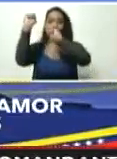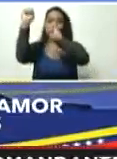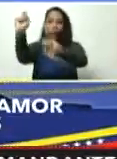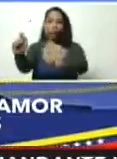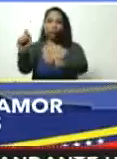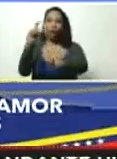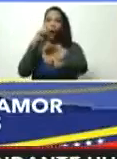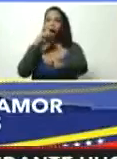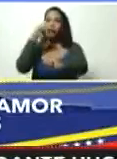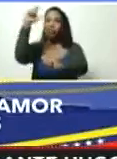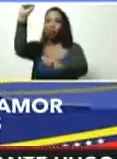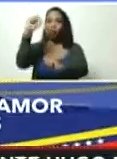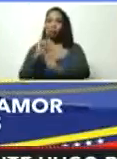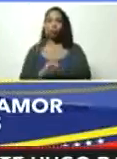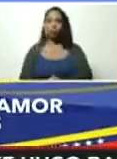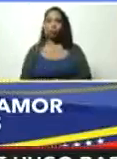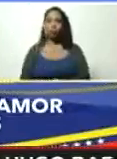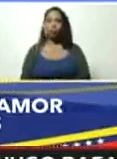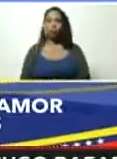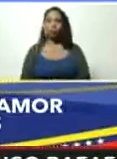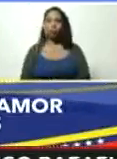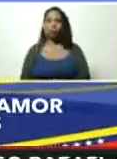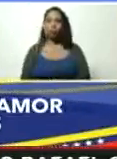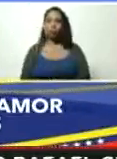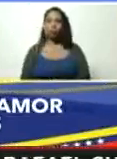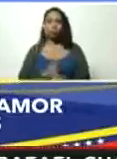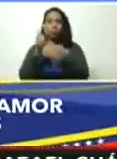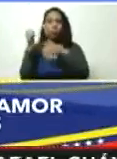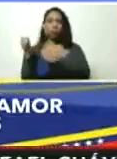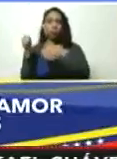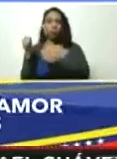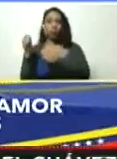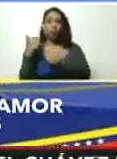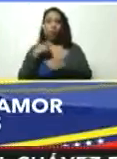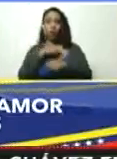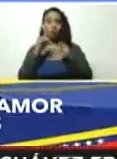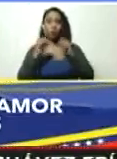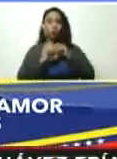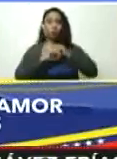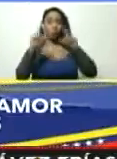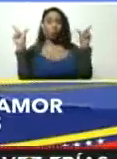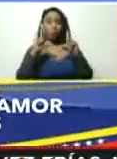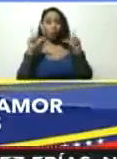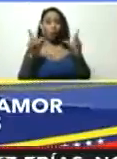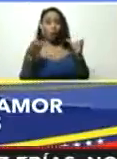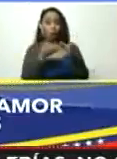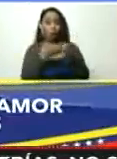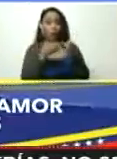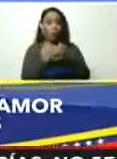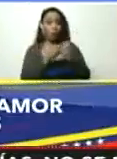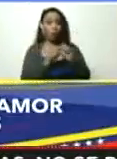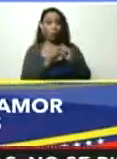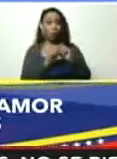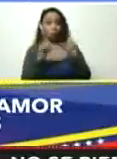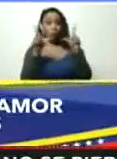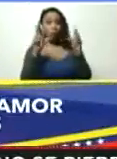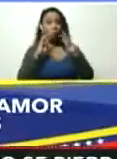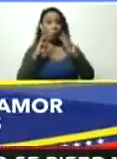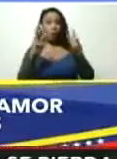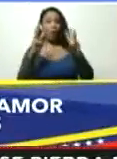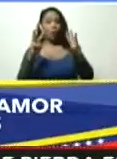Nicolás Maduro. Fue una impresión fuerte para el grupo que estaba allí. Y luego llamó